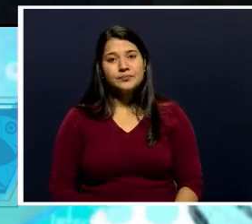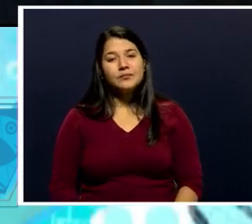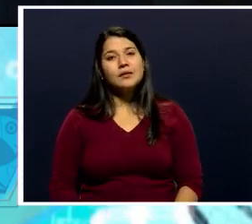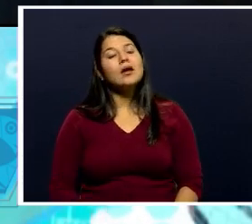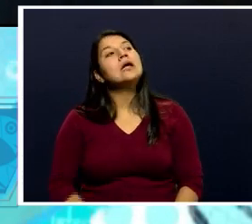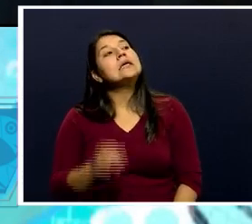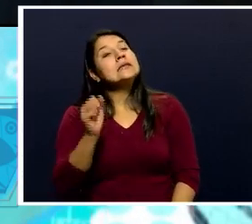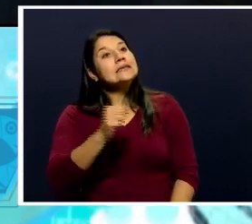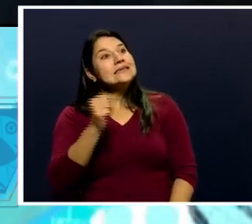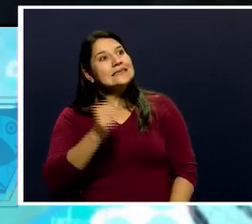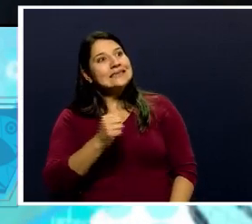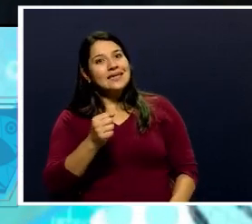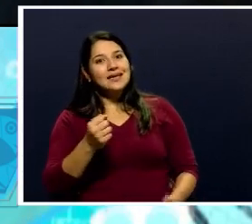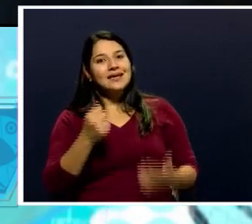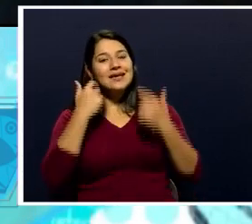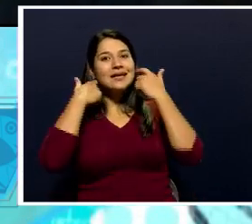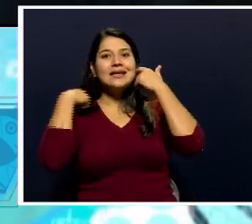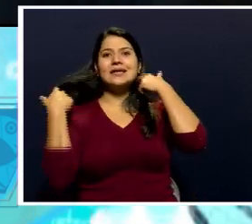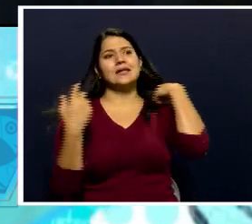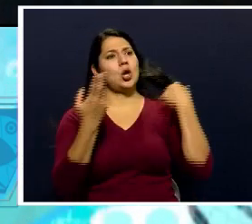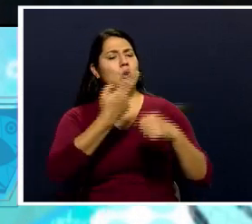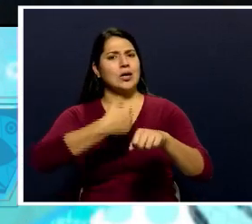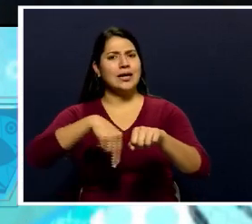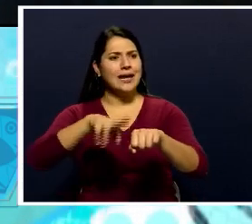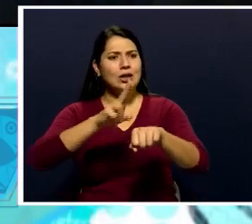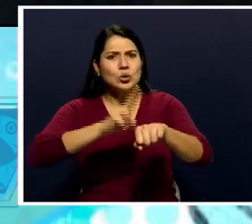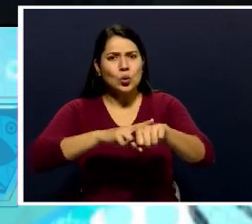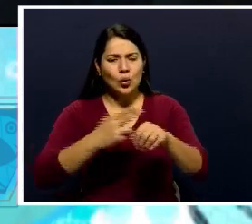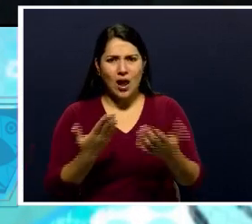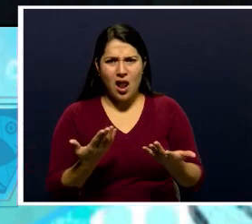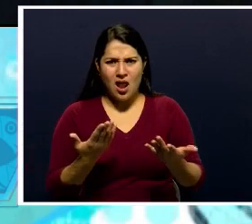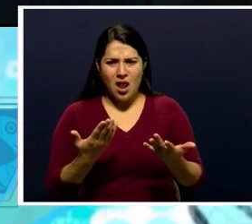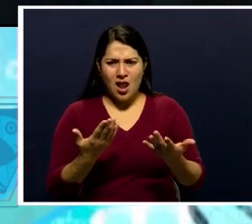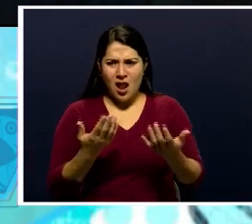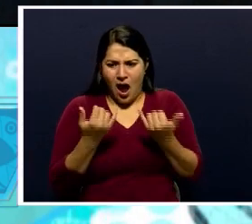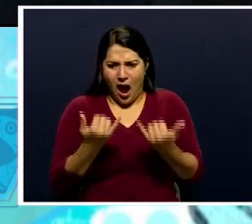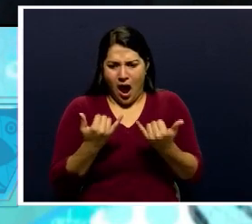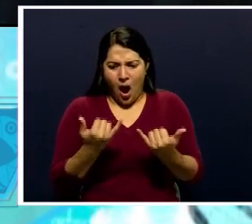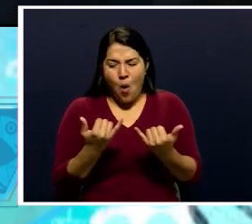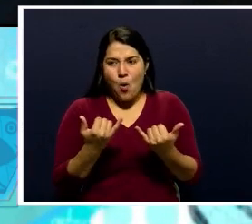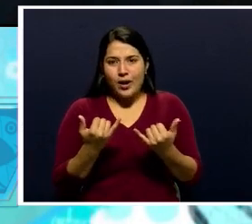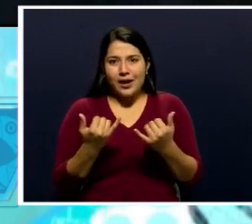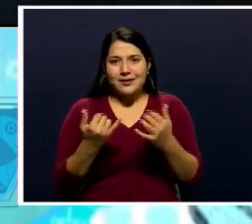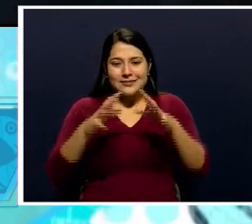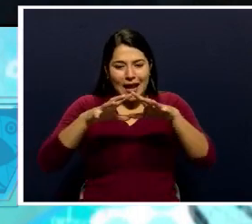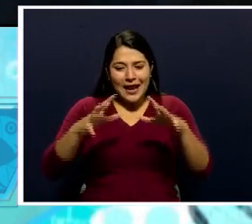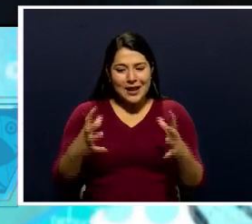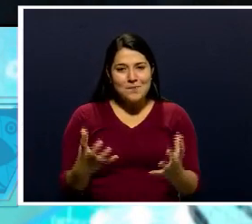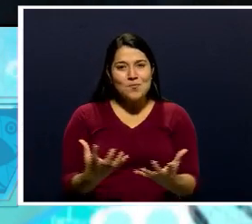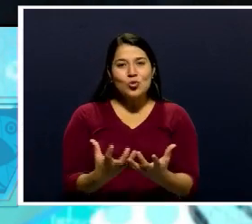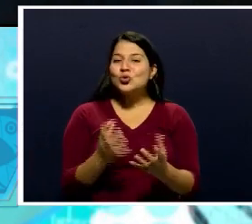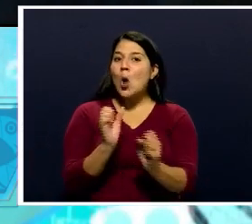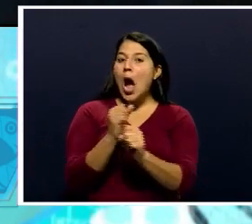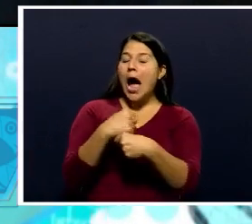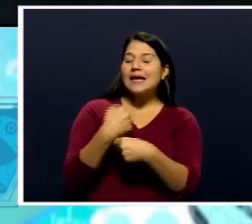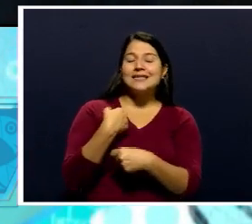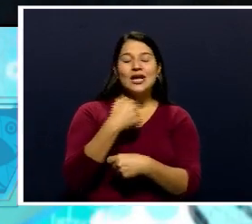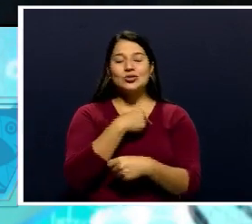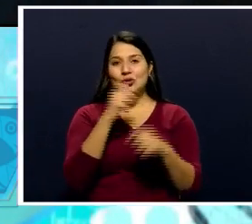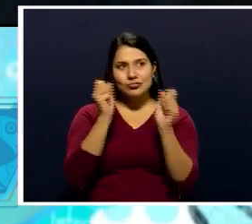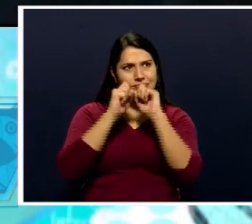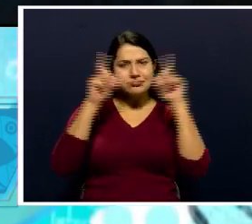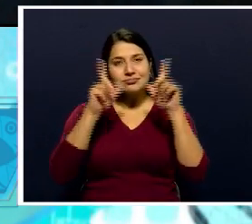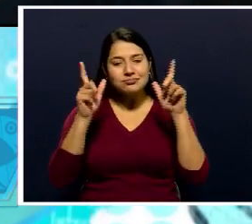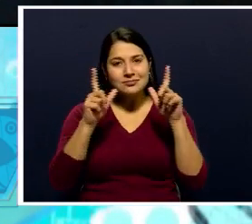la madre naturaleza, sin ponerse chamánico, pero todo un mensaje nos hace jaque al rey y nos